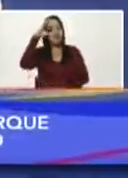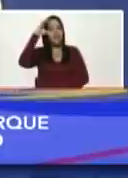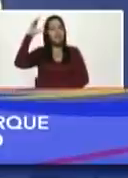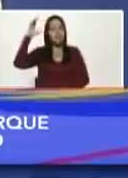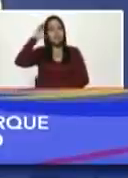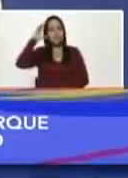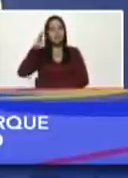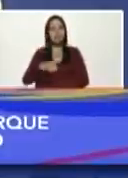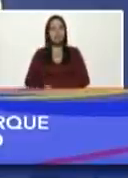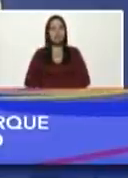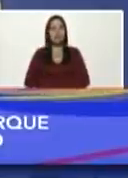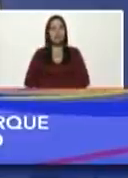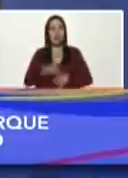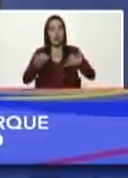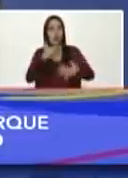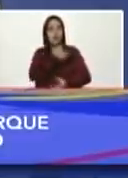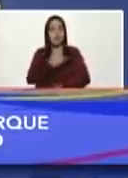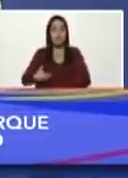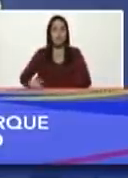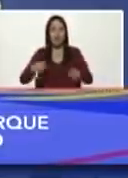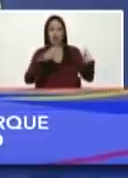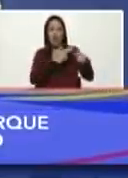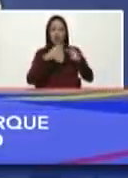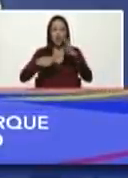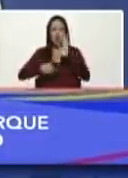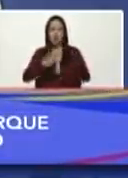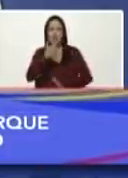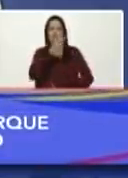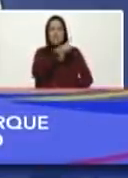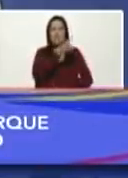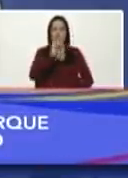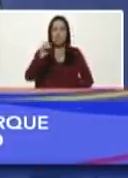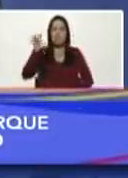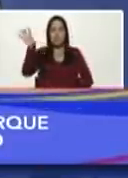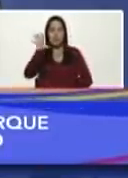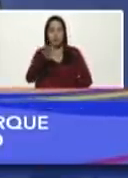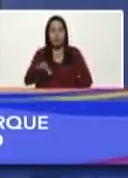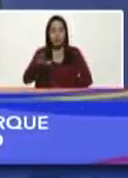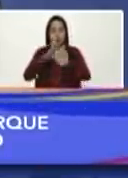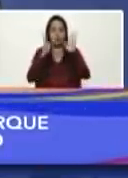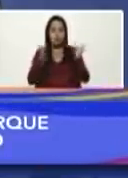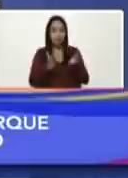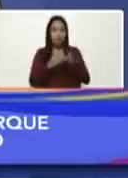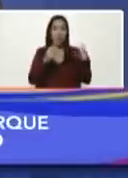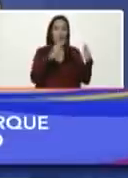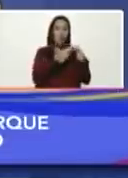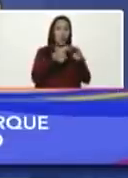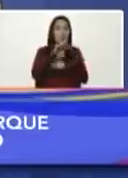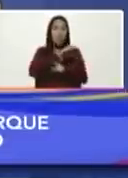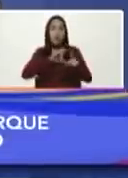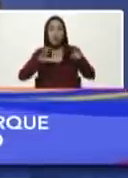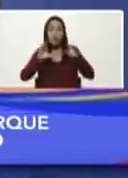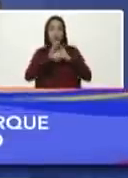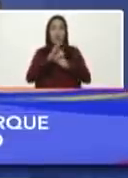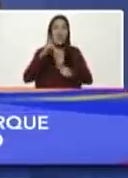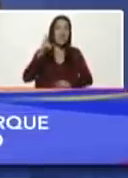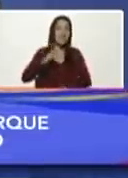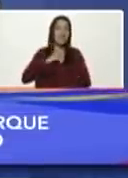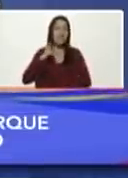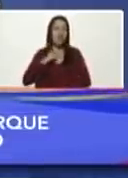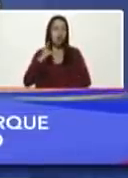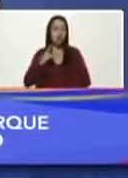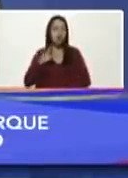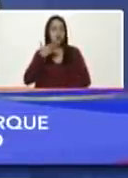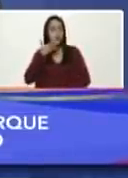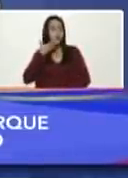como presidente, conozco más de 100 países del mundo, conozco la cultura, la religión, admiro la